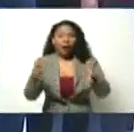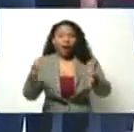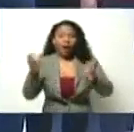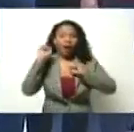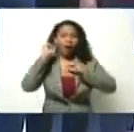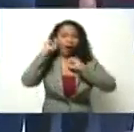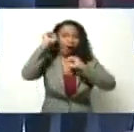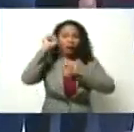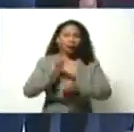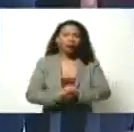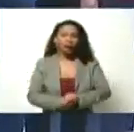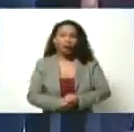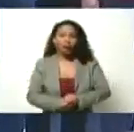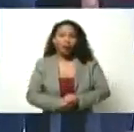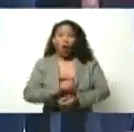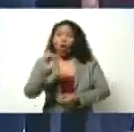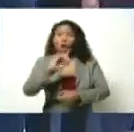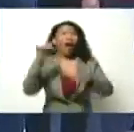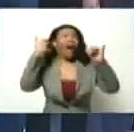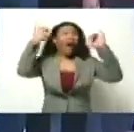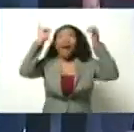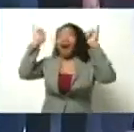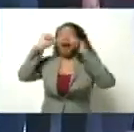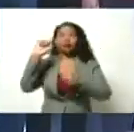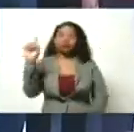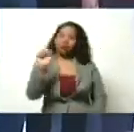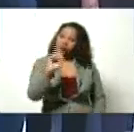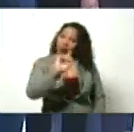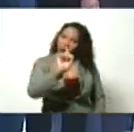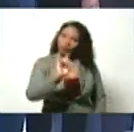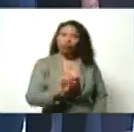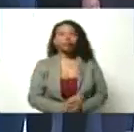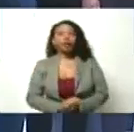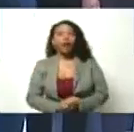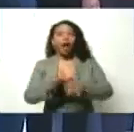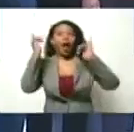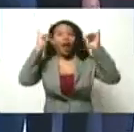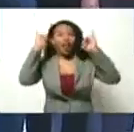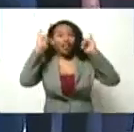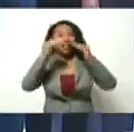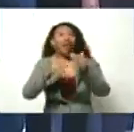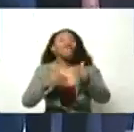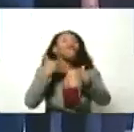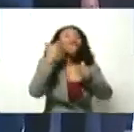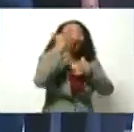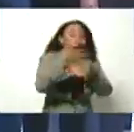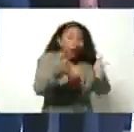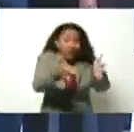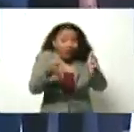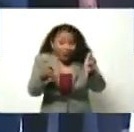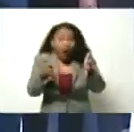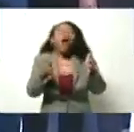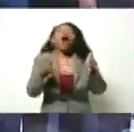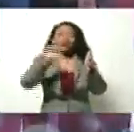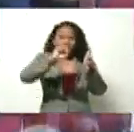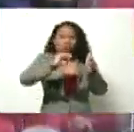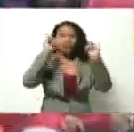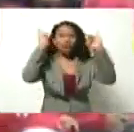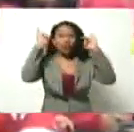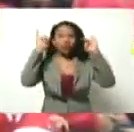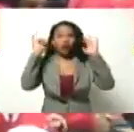no es pase una fiesta a la fiesta la haremos después que ganemos como corresponde